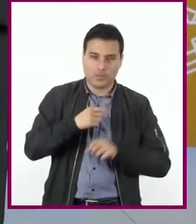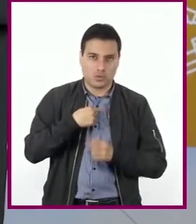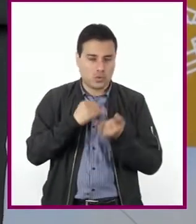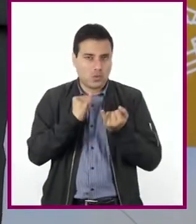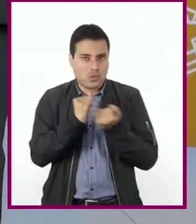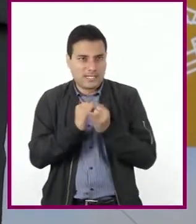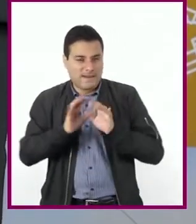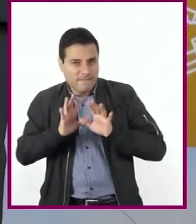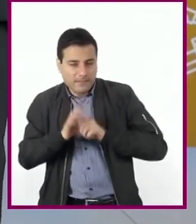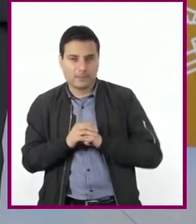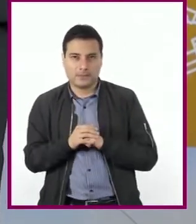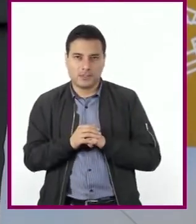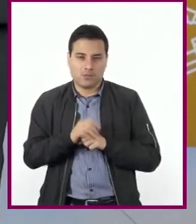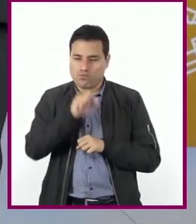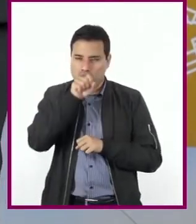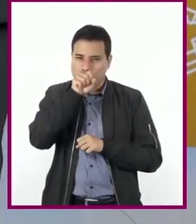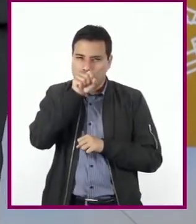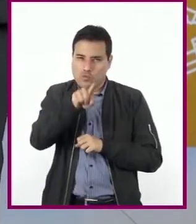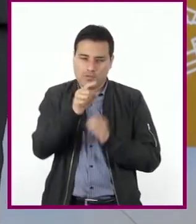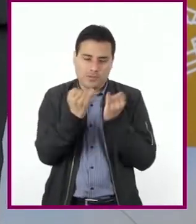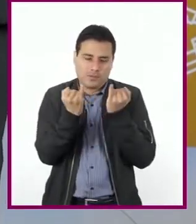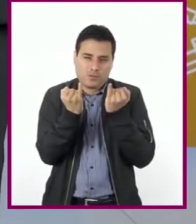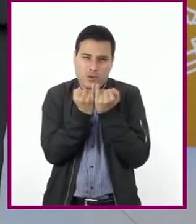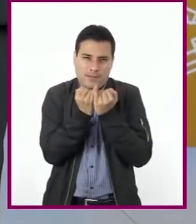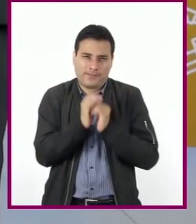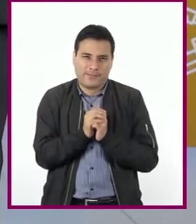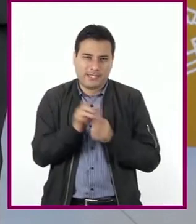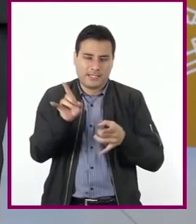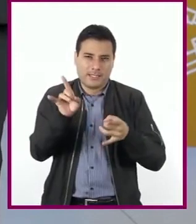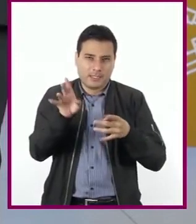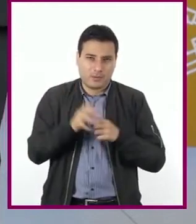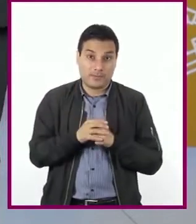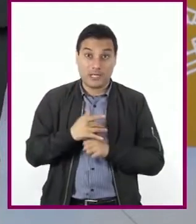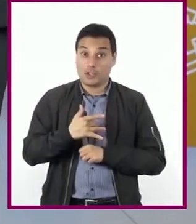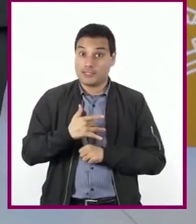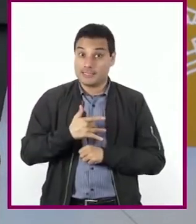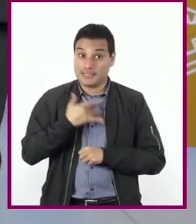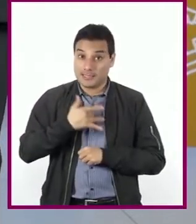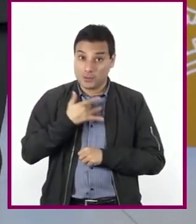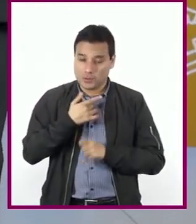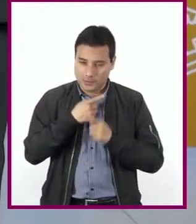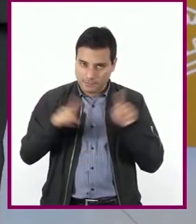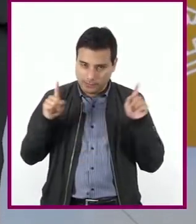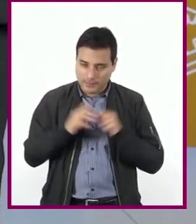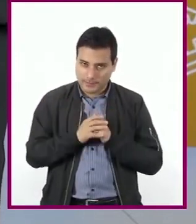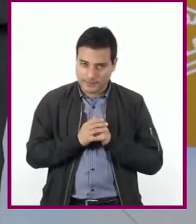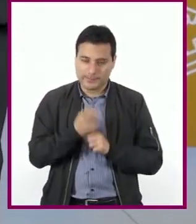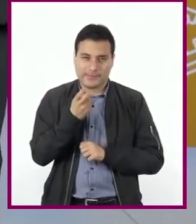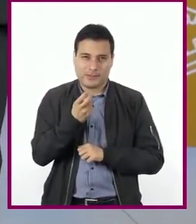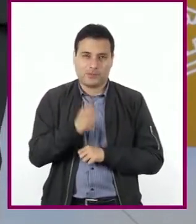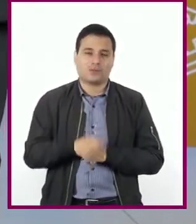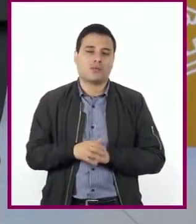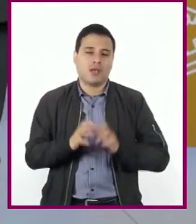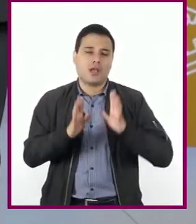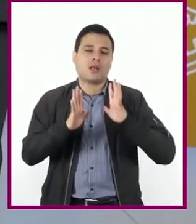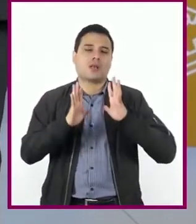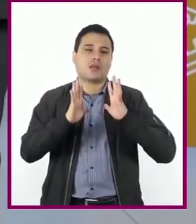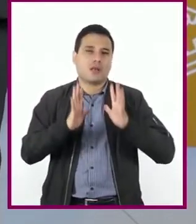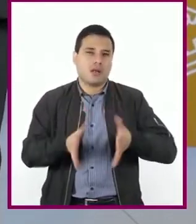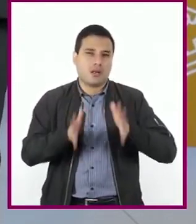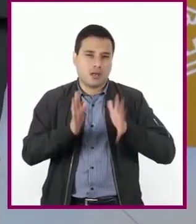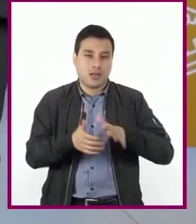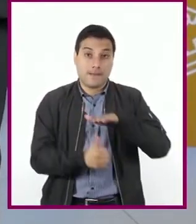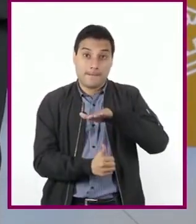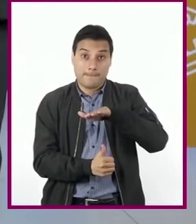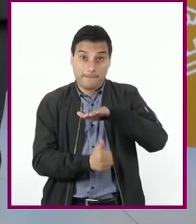objeto tienen la misma dirección, pero sentidos opuestos, entonces este esfuerzo de cada uno para mover la mesa